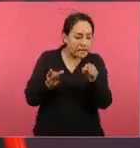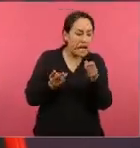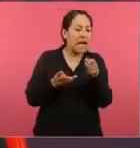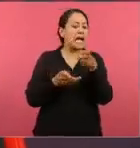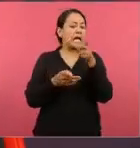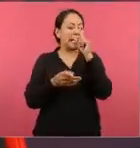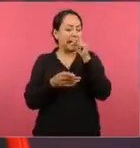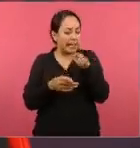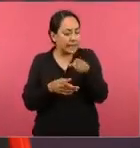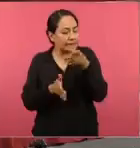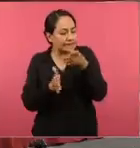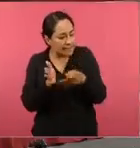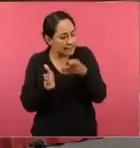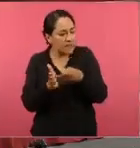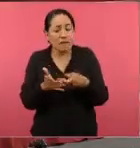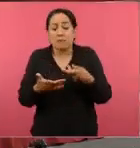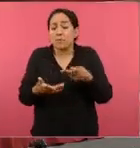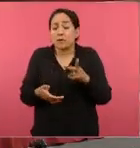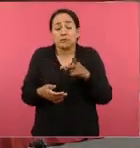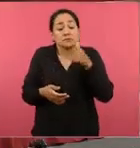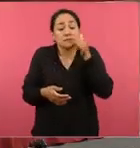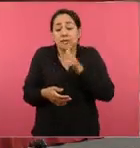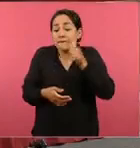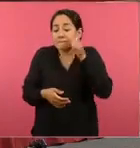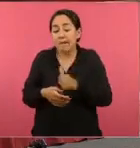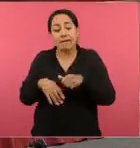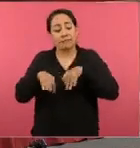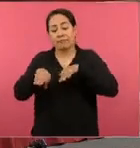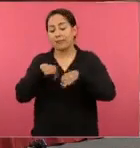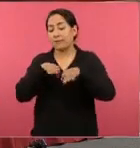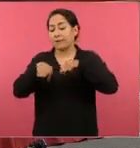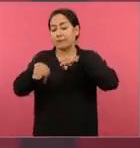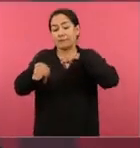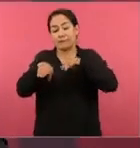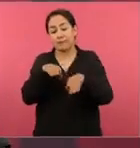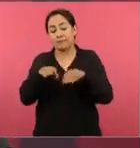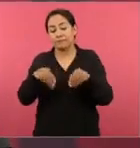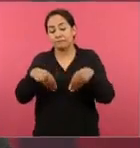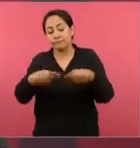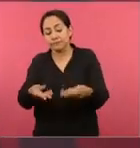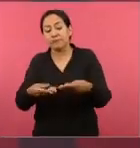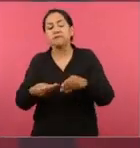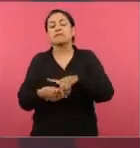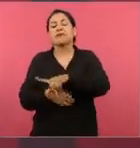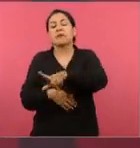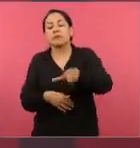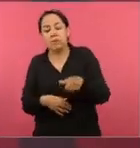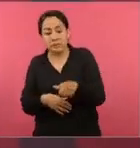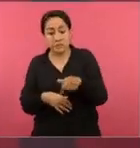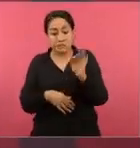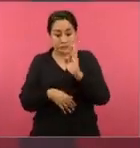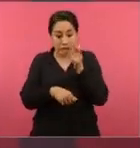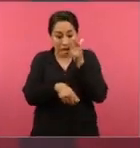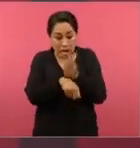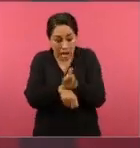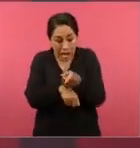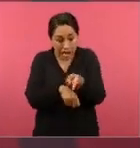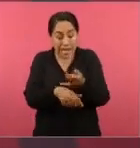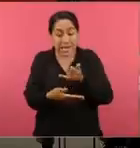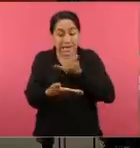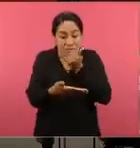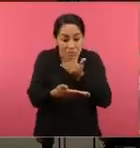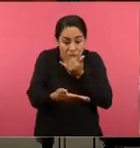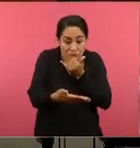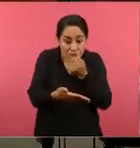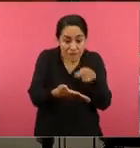cotidiana y buscaremos la forma de que los maestros y las maestras hagan llegar a la Secretaría cuáles son las cosas que hay